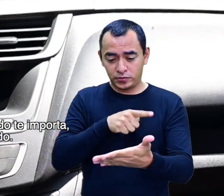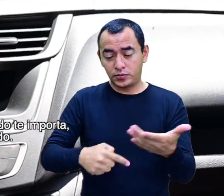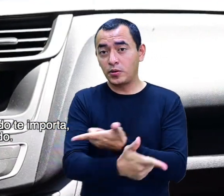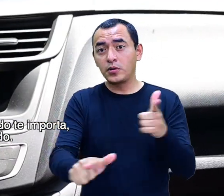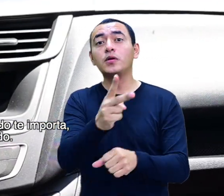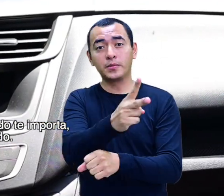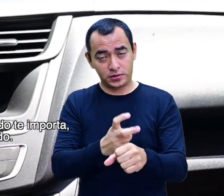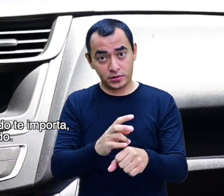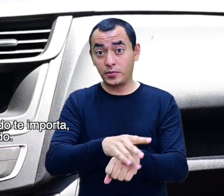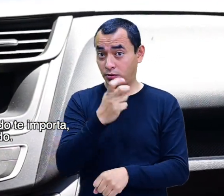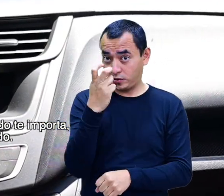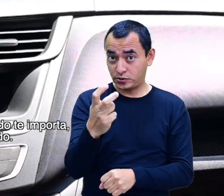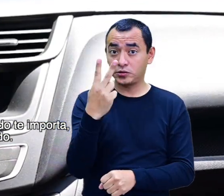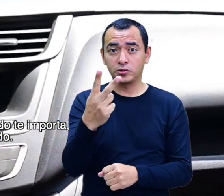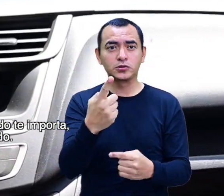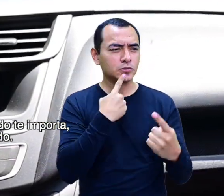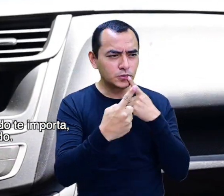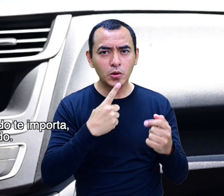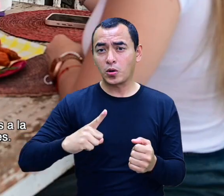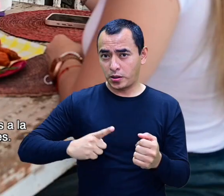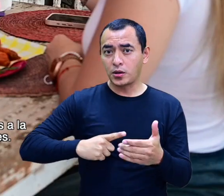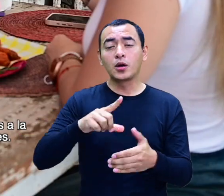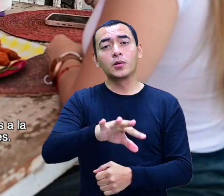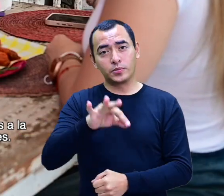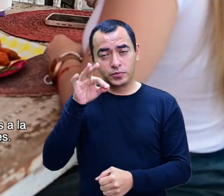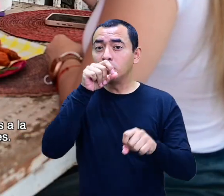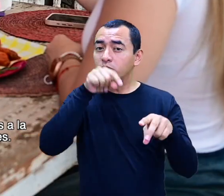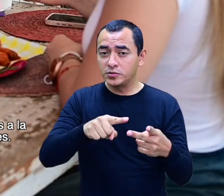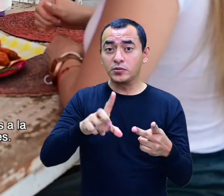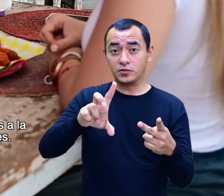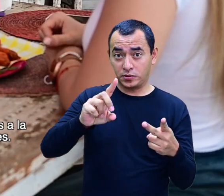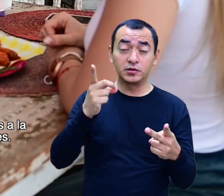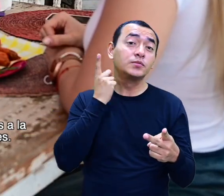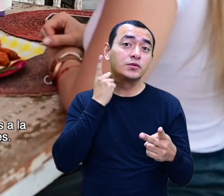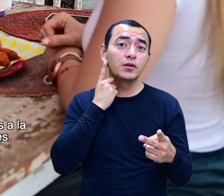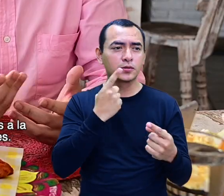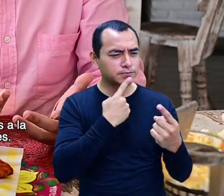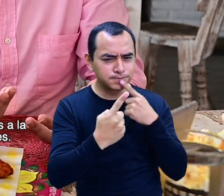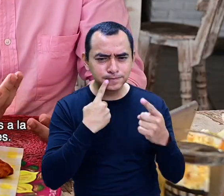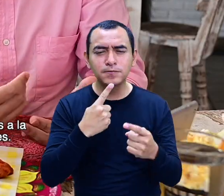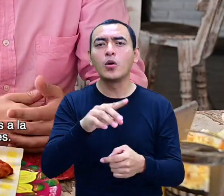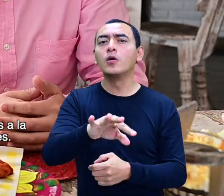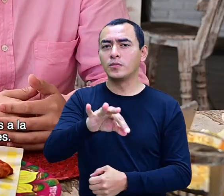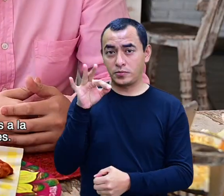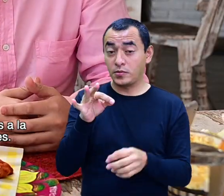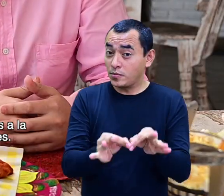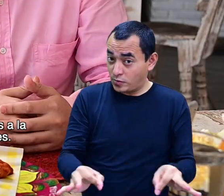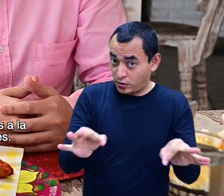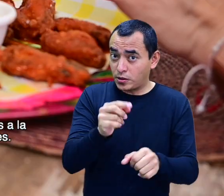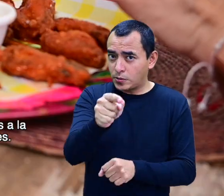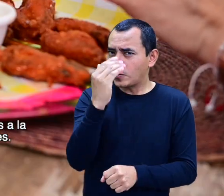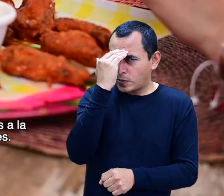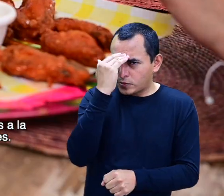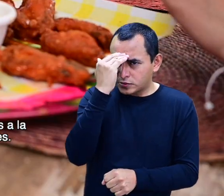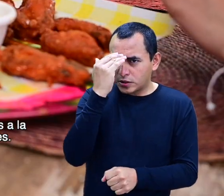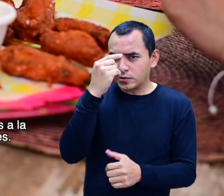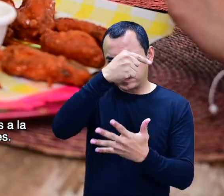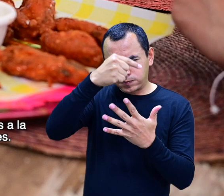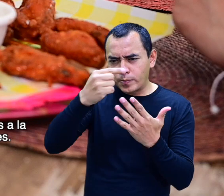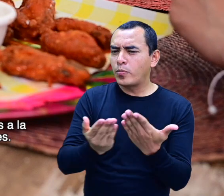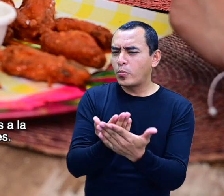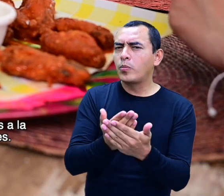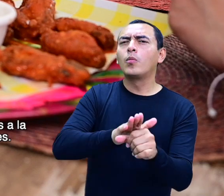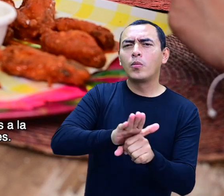a que realices un voto libre e informado. Para ello organizará 2 debates para las candidaturas a la gubernatura y 1 para las